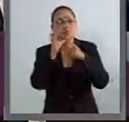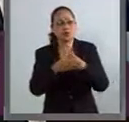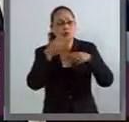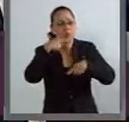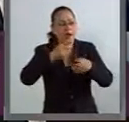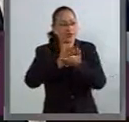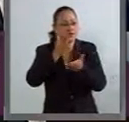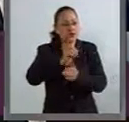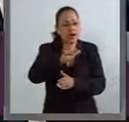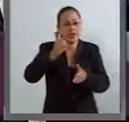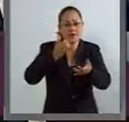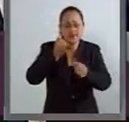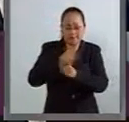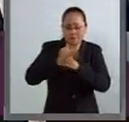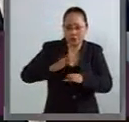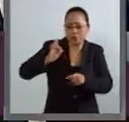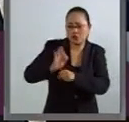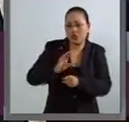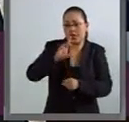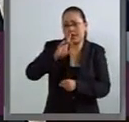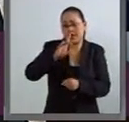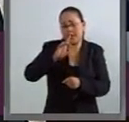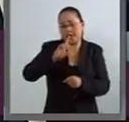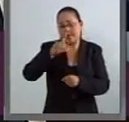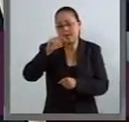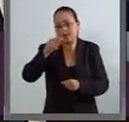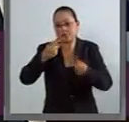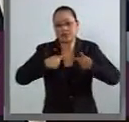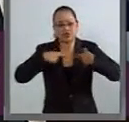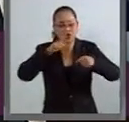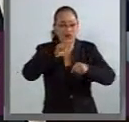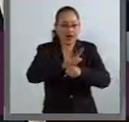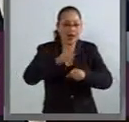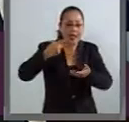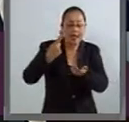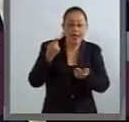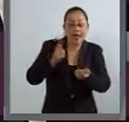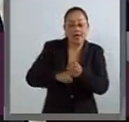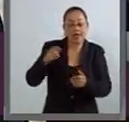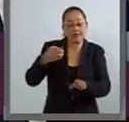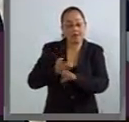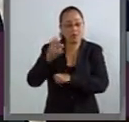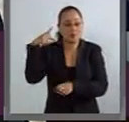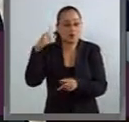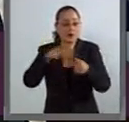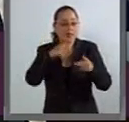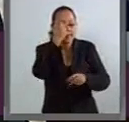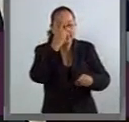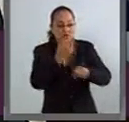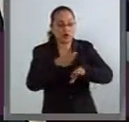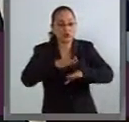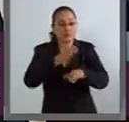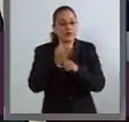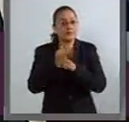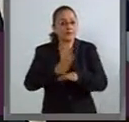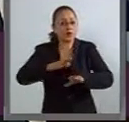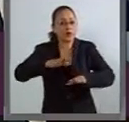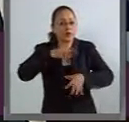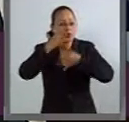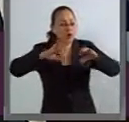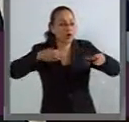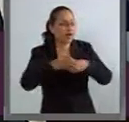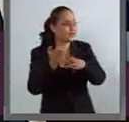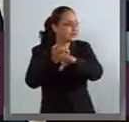para el Acceso a la Información Pública y Protección de Datos Personales del Estado de Puebla. Fungió como directora de Información a Medios de